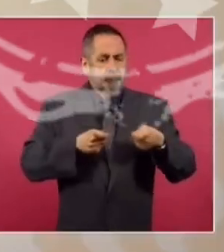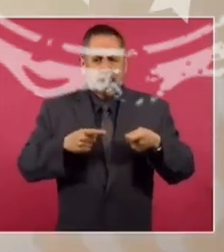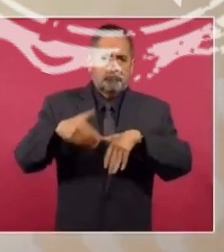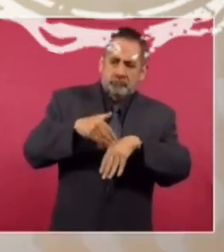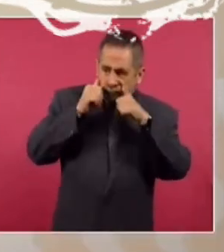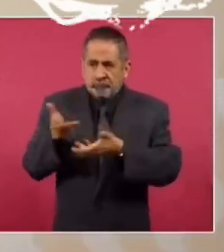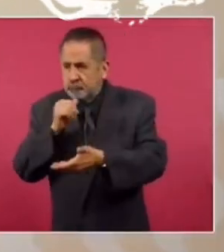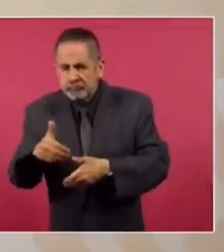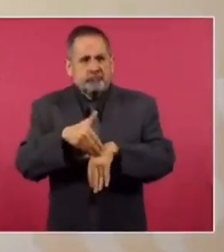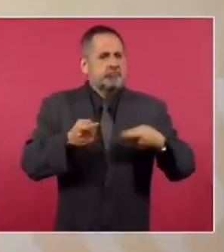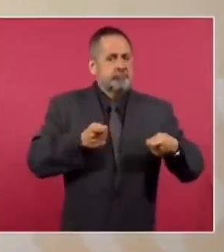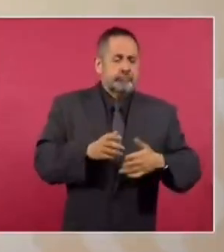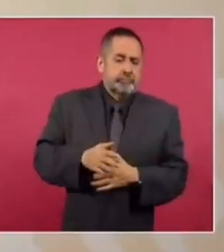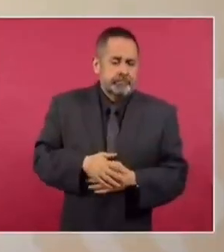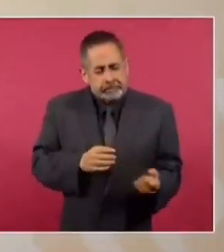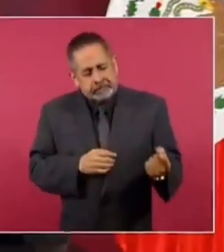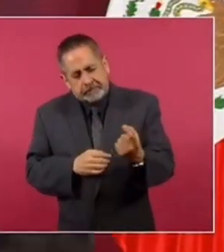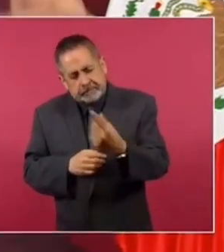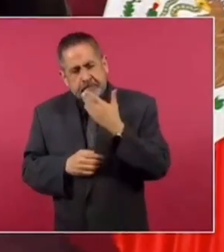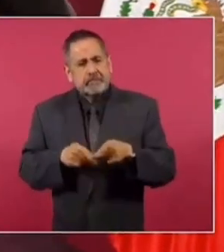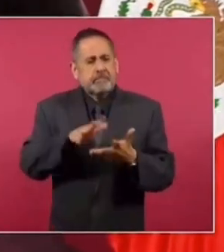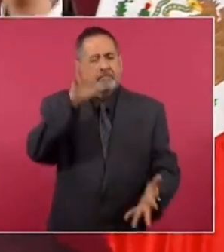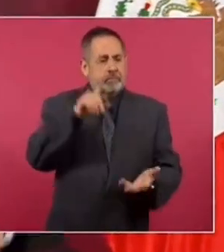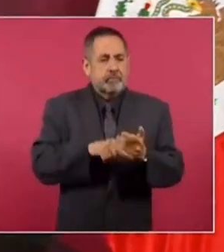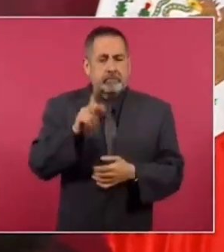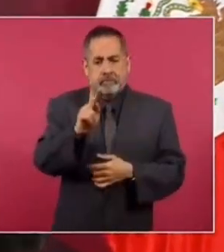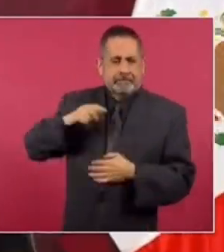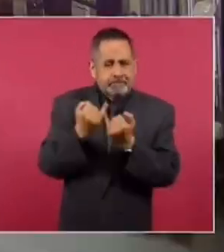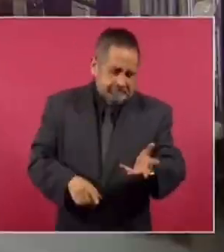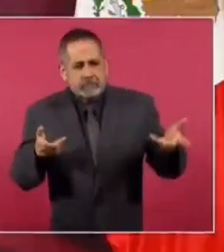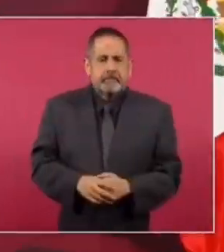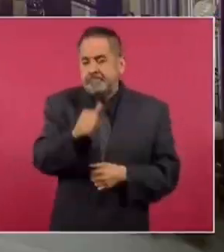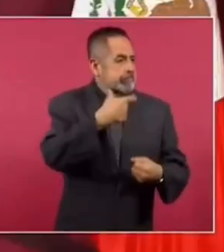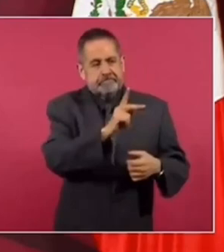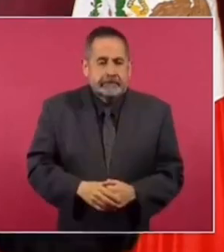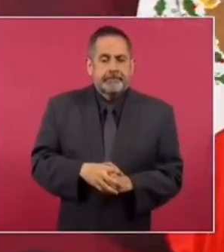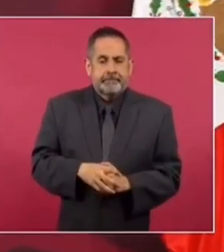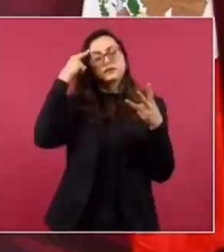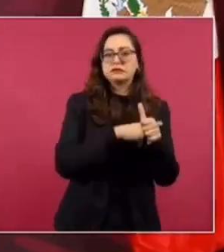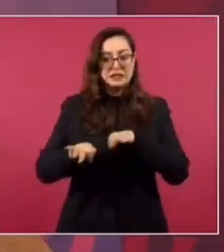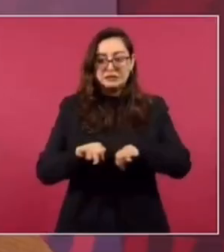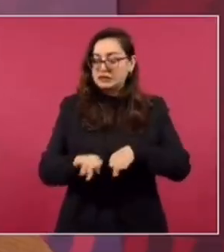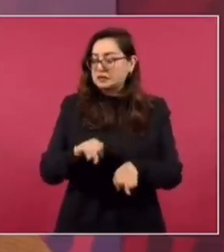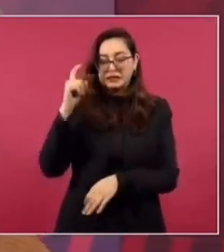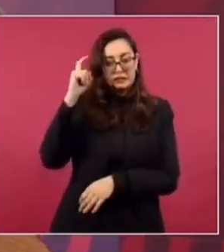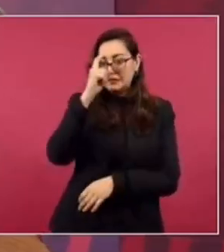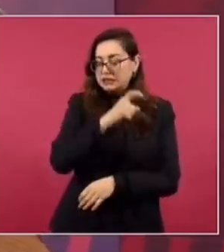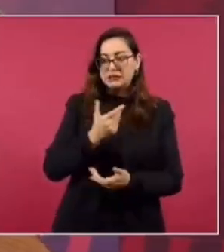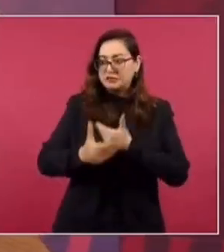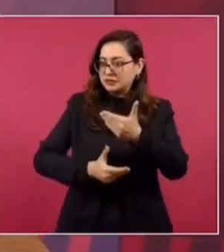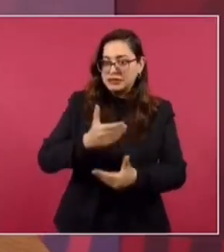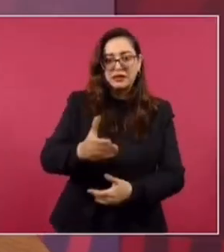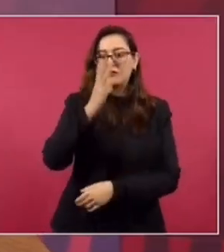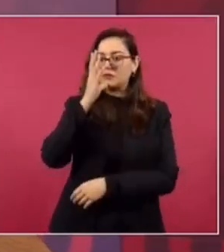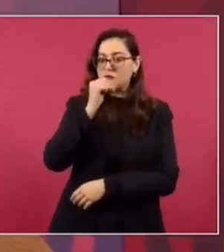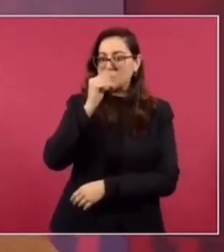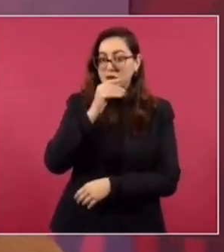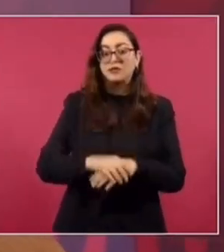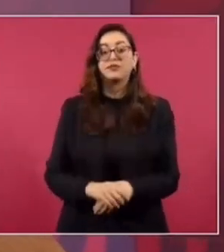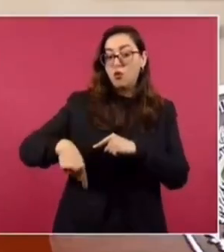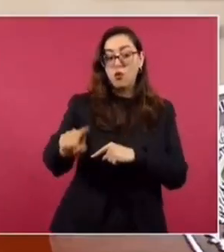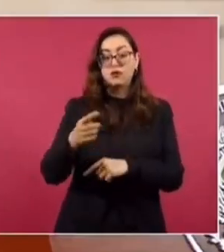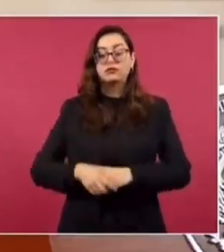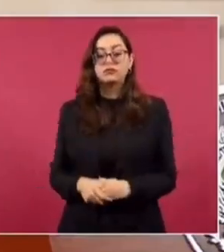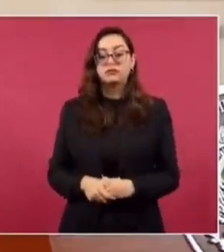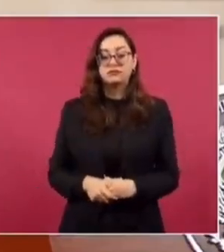Yo podría decir, con todo respeto y también hay honrosas excepciones, que el Poder Judicial está secuestrado, ¿no? Unos momentos después. Entonces, viene ahora el cambio del